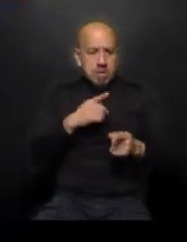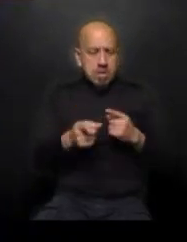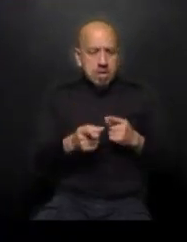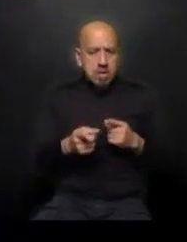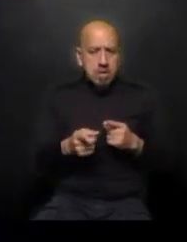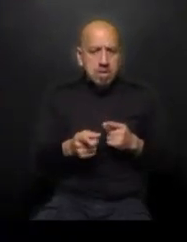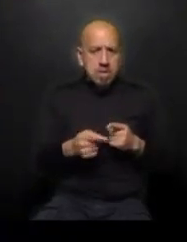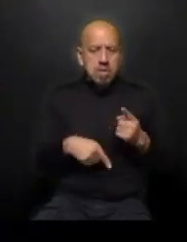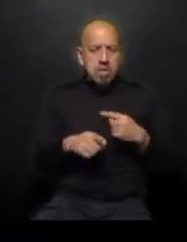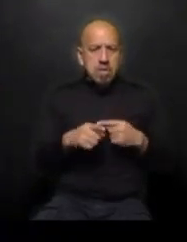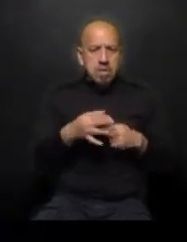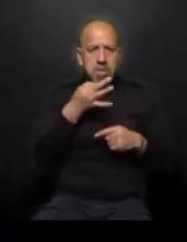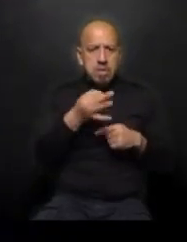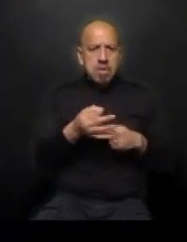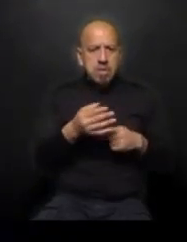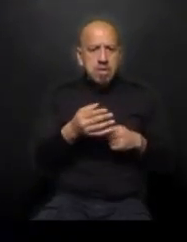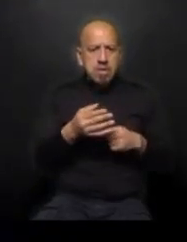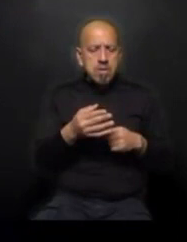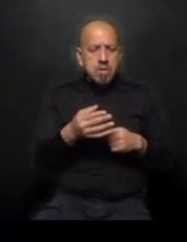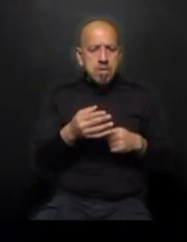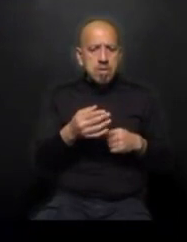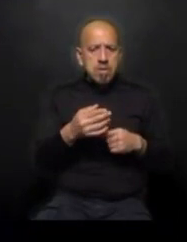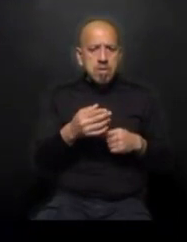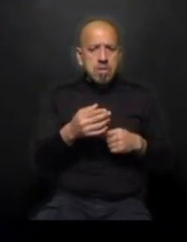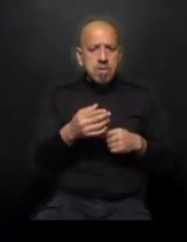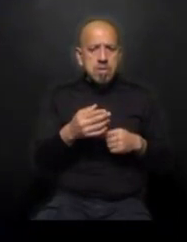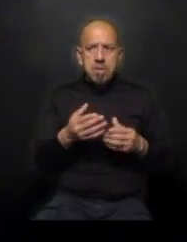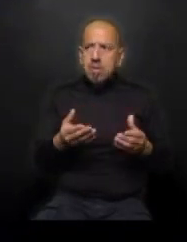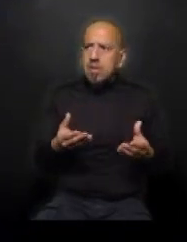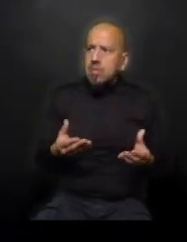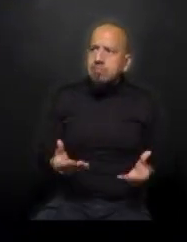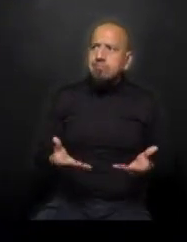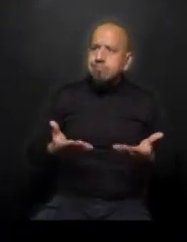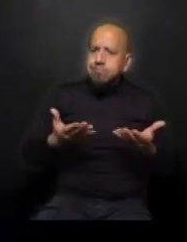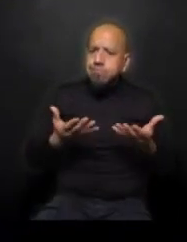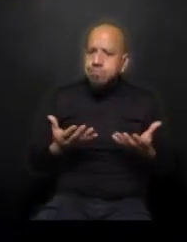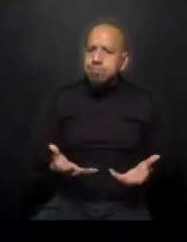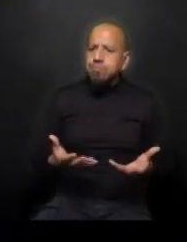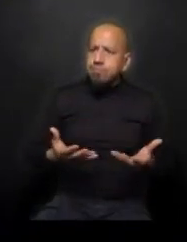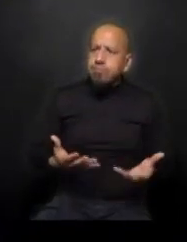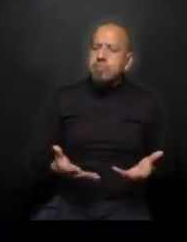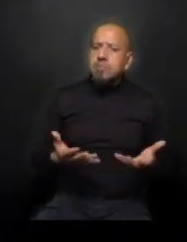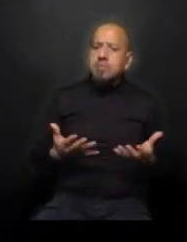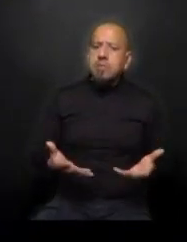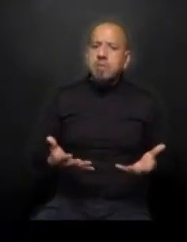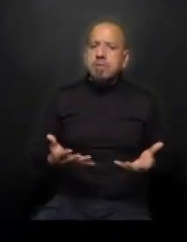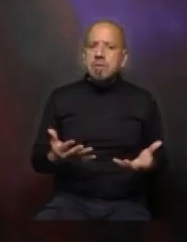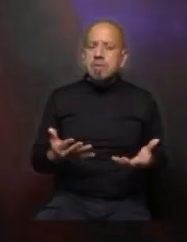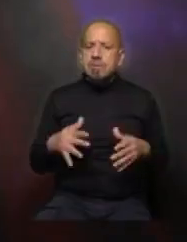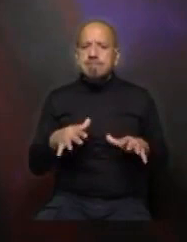hay murmuró con la voz ronca pesa mucho articuló la sirvienta sin dejar de